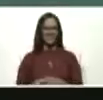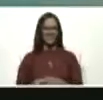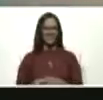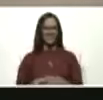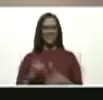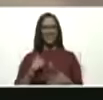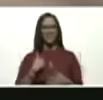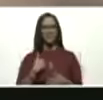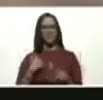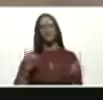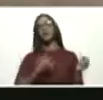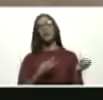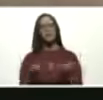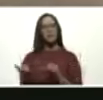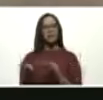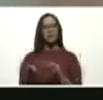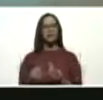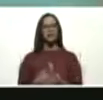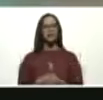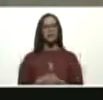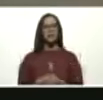Y yo invité, me traje